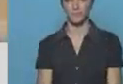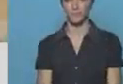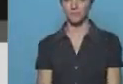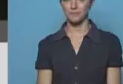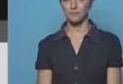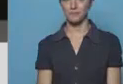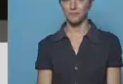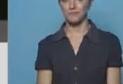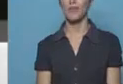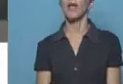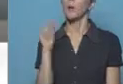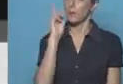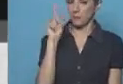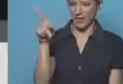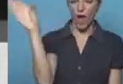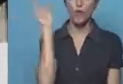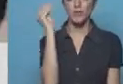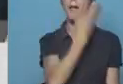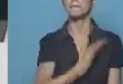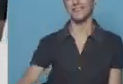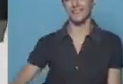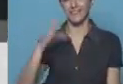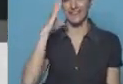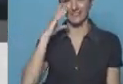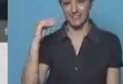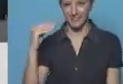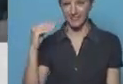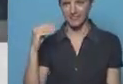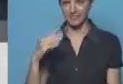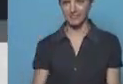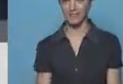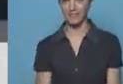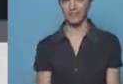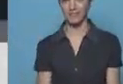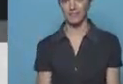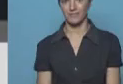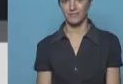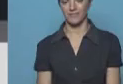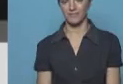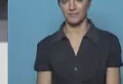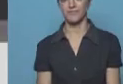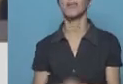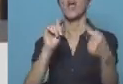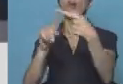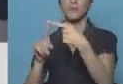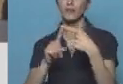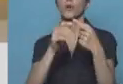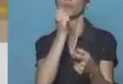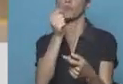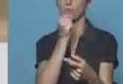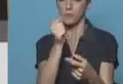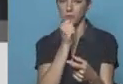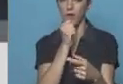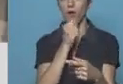Gracias. Allí está la palabra de la presidenta de la Nación, Cristina Fernández, el contacto con la prensa, con los medios que estaban allí. Un